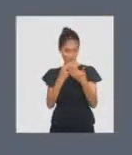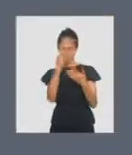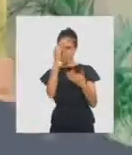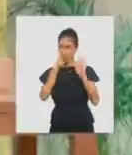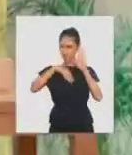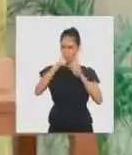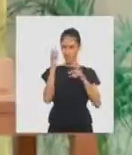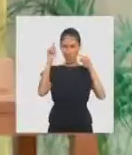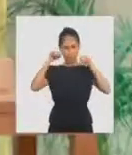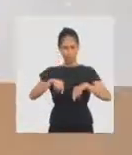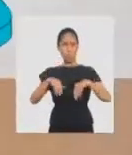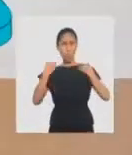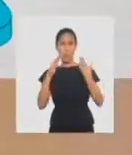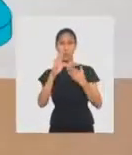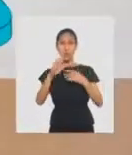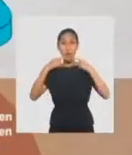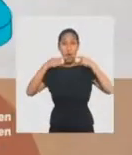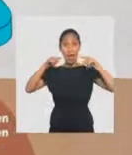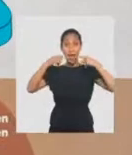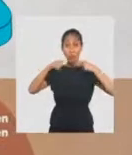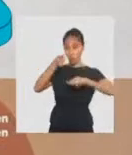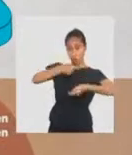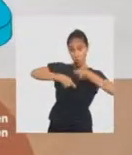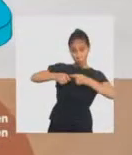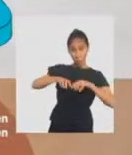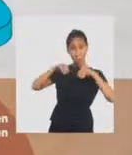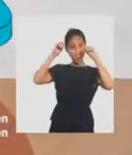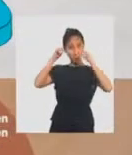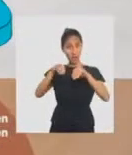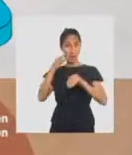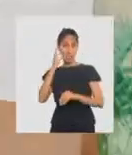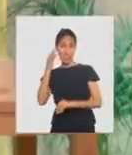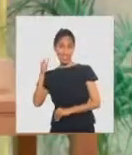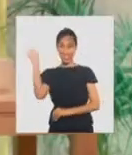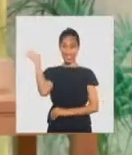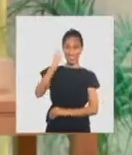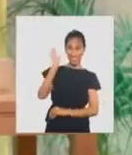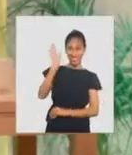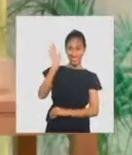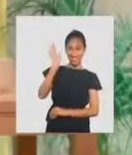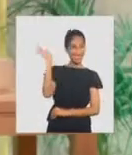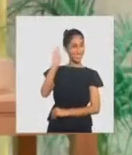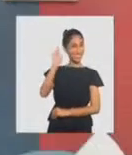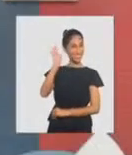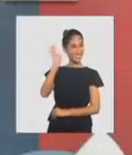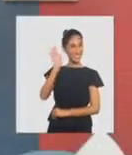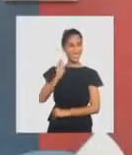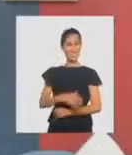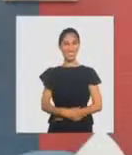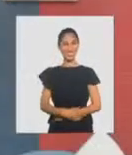juego. Ahora podrán hacer su anuncio publicitario en inglés. Goodbye.